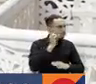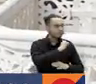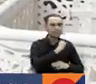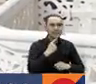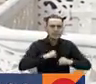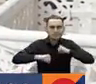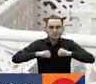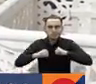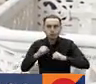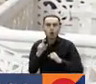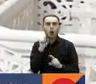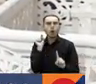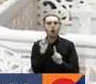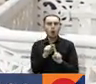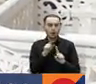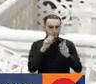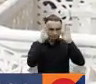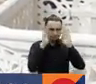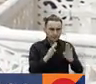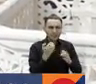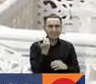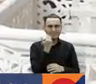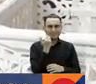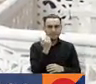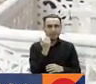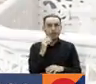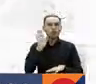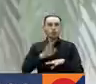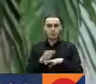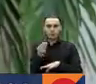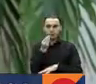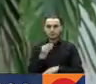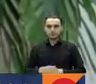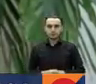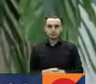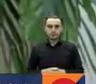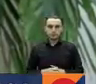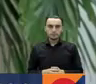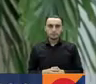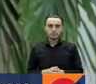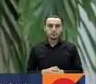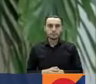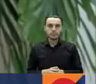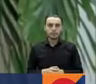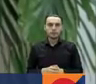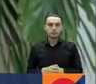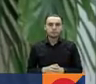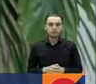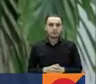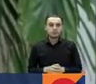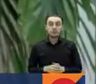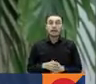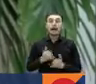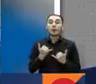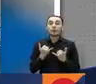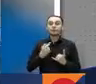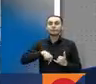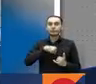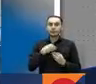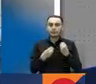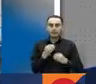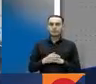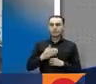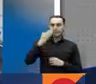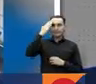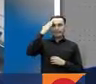activada la ruta de atención para enfermedades transmitidas por alimentos. Entre tanto, nosotros pues estamos a la espera de que la interventoría